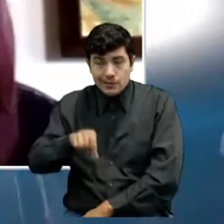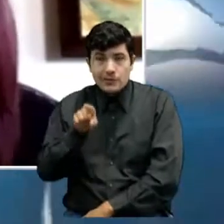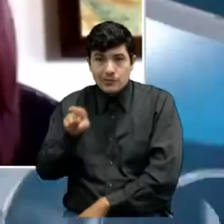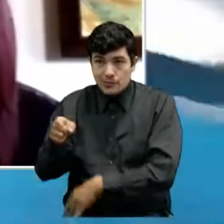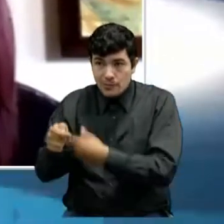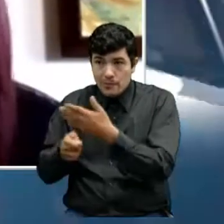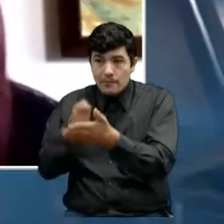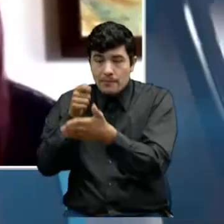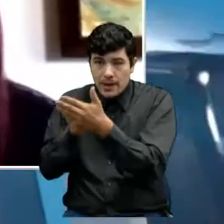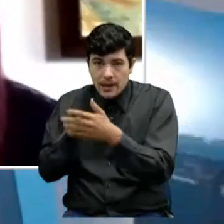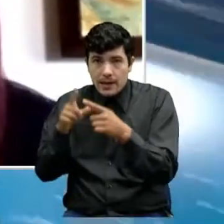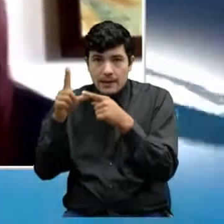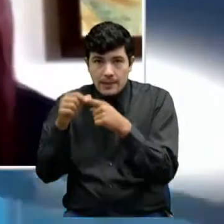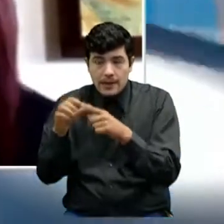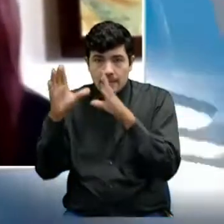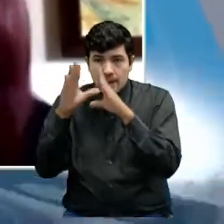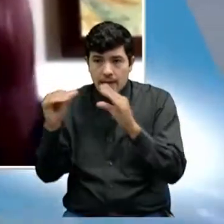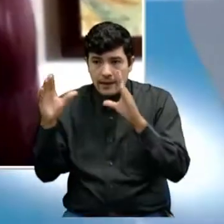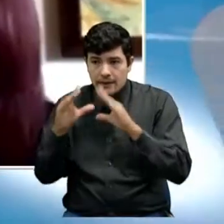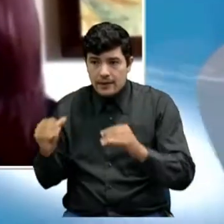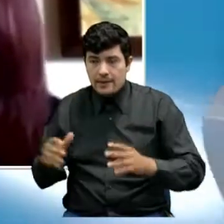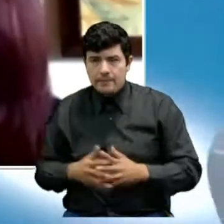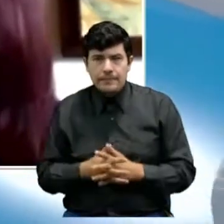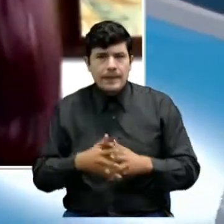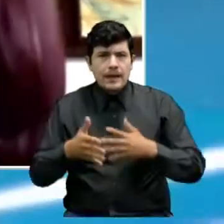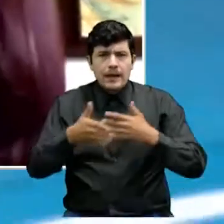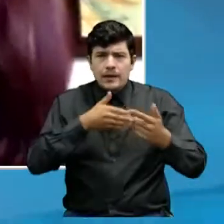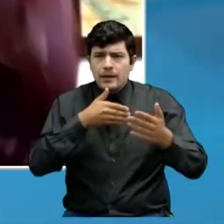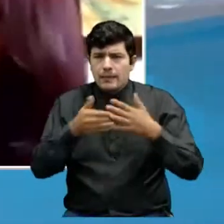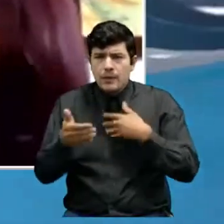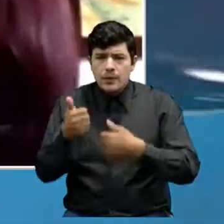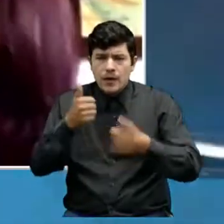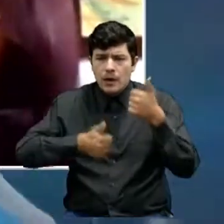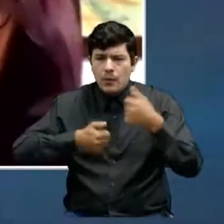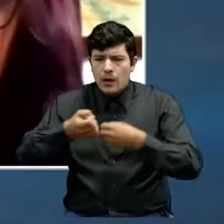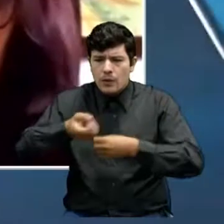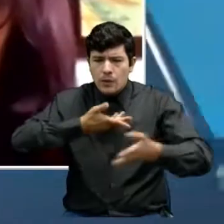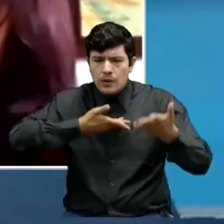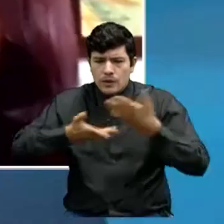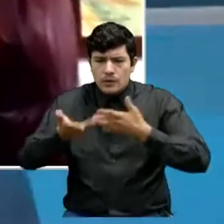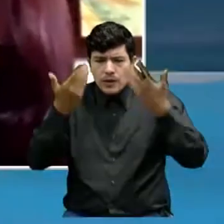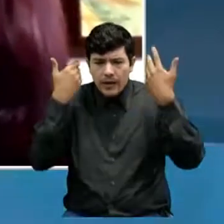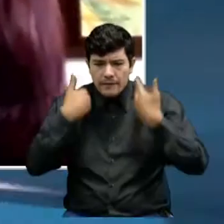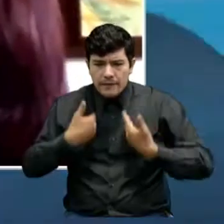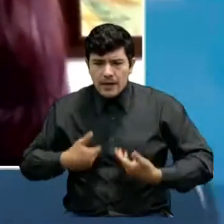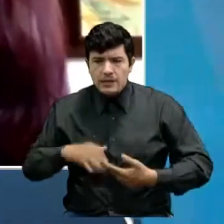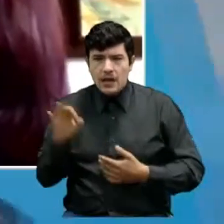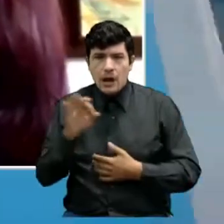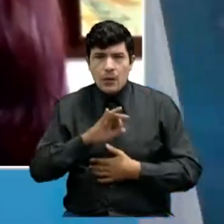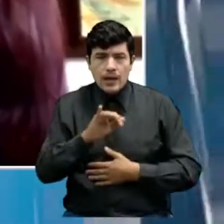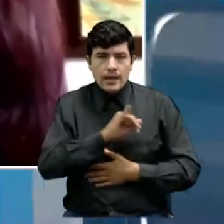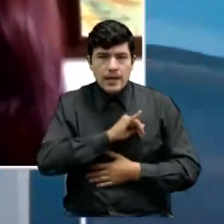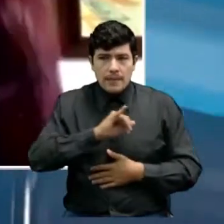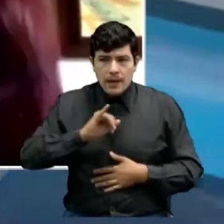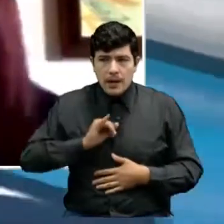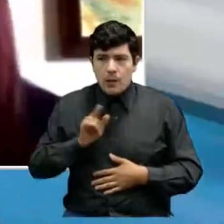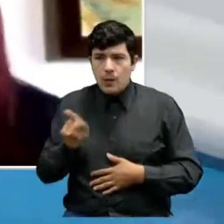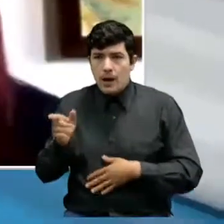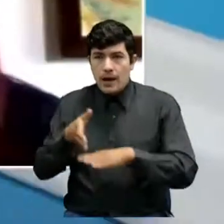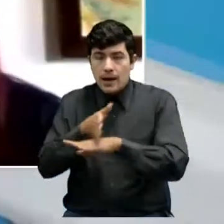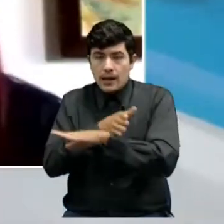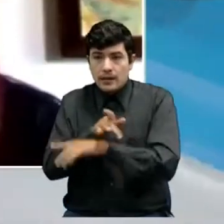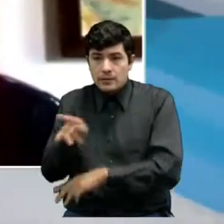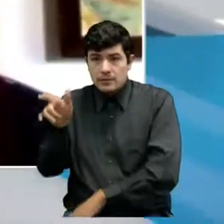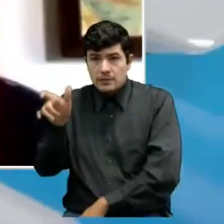prima de Navidad. No importa cuáles son las condiciones físicas, si está en incapacidad, como lo acaba de decir nuestras profesionales,